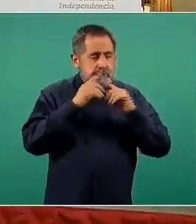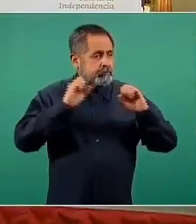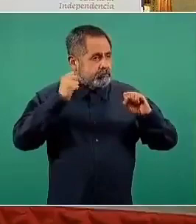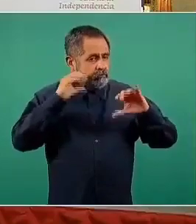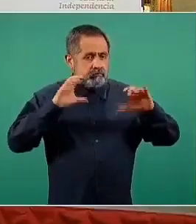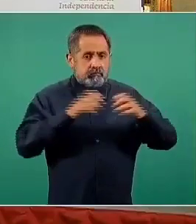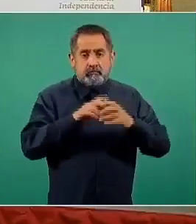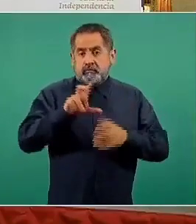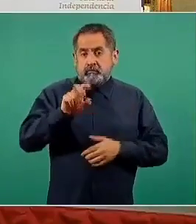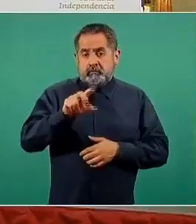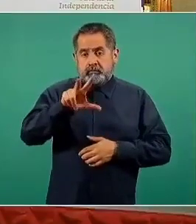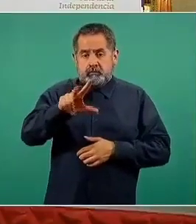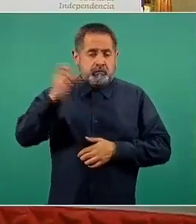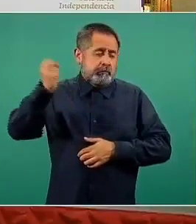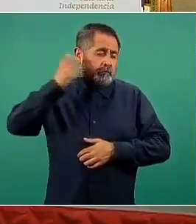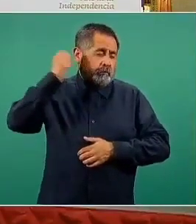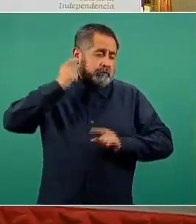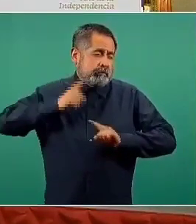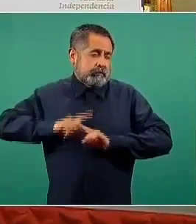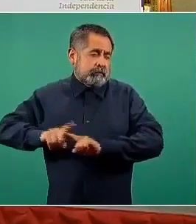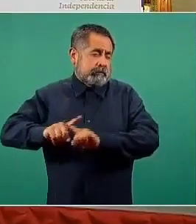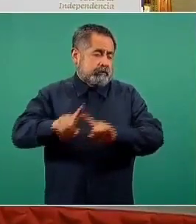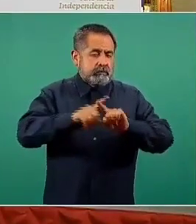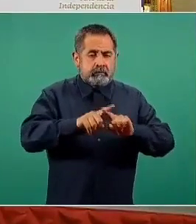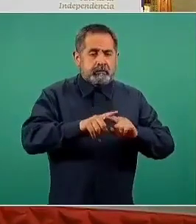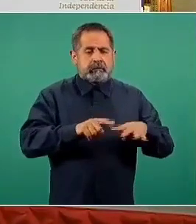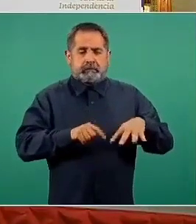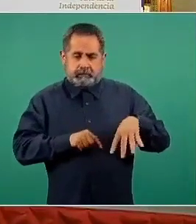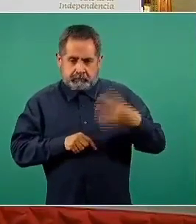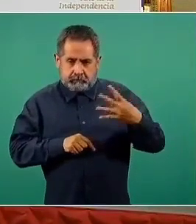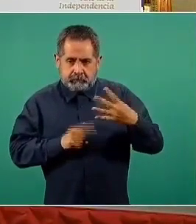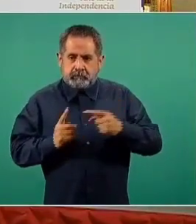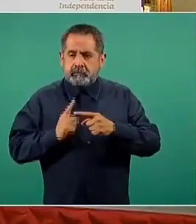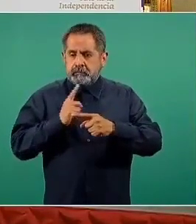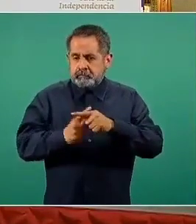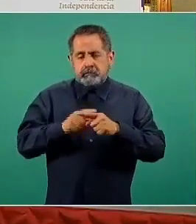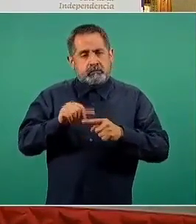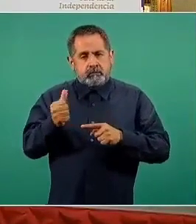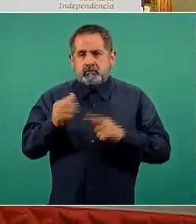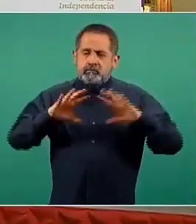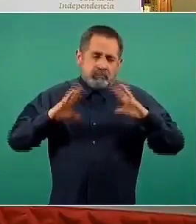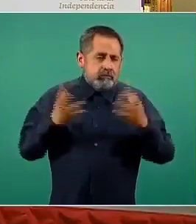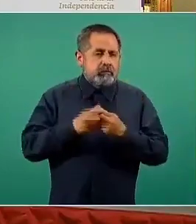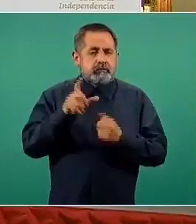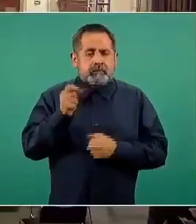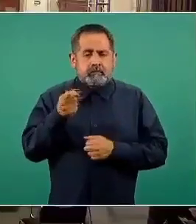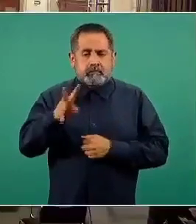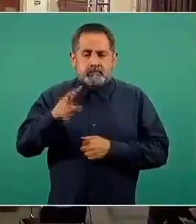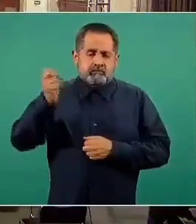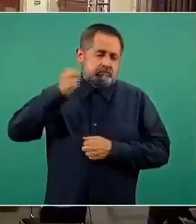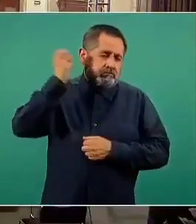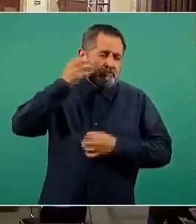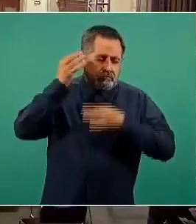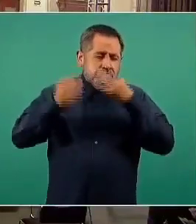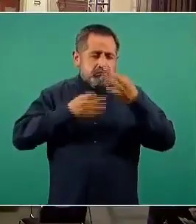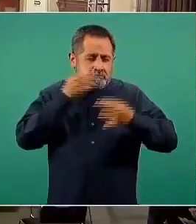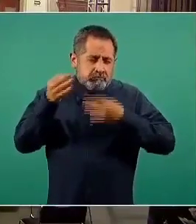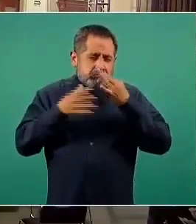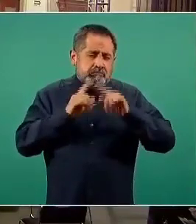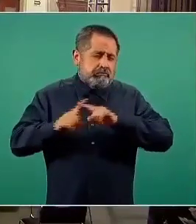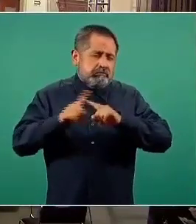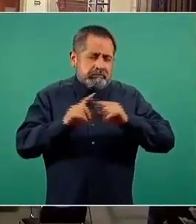38 ponentes de 29 instituciones, las 14 convocadas y algunas más. Y el producto fue un conjunto